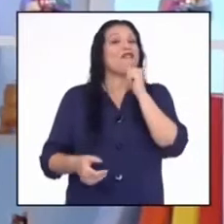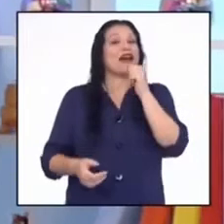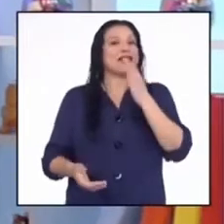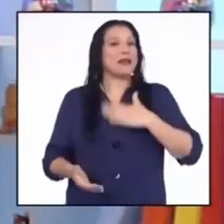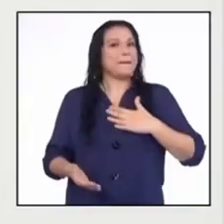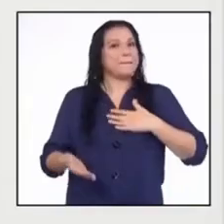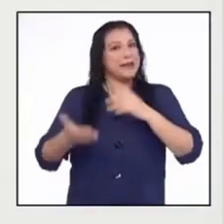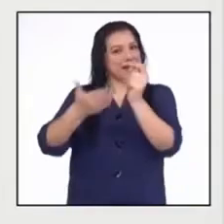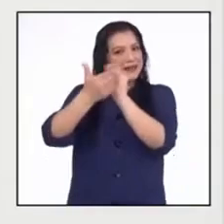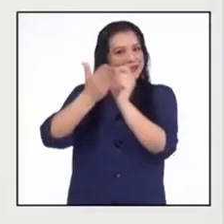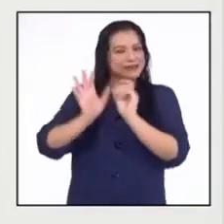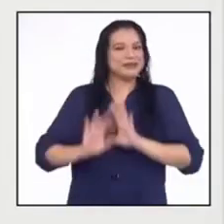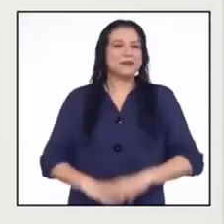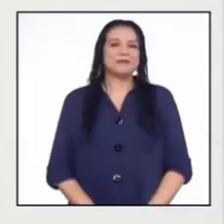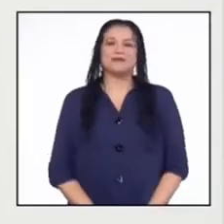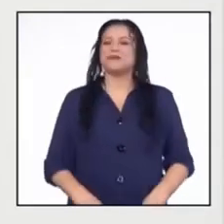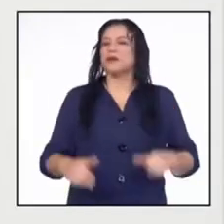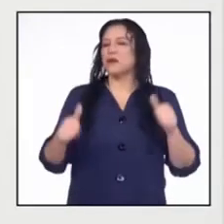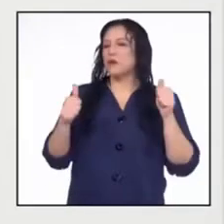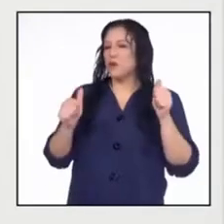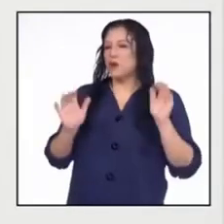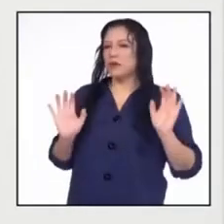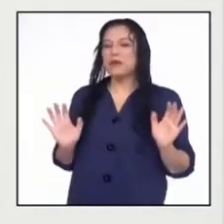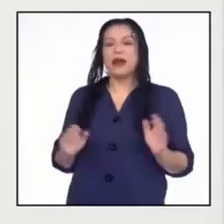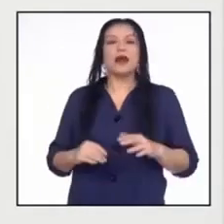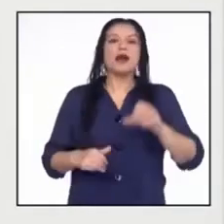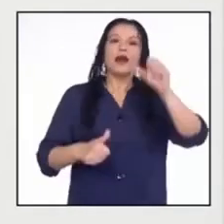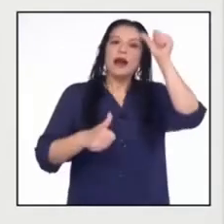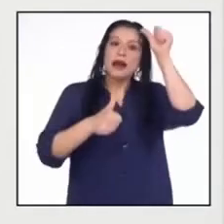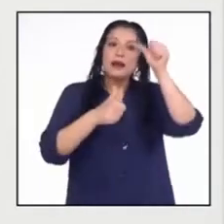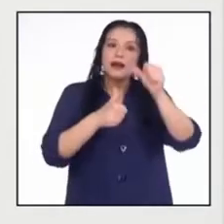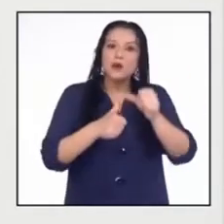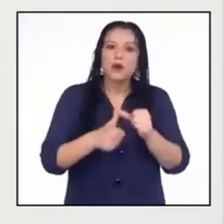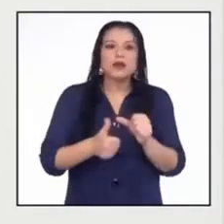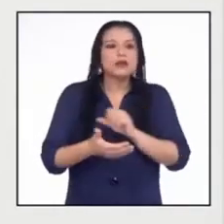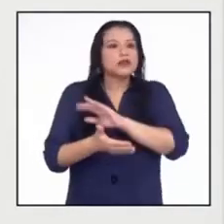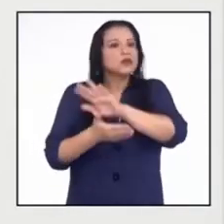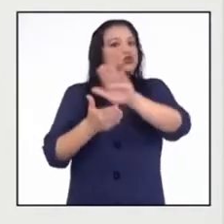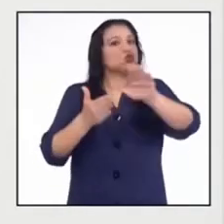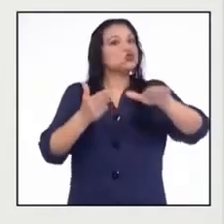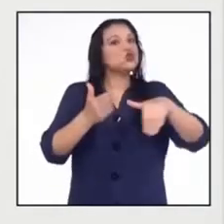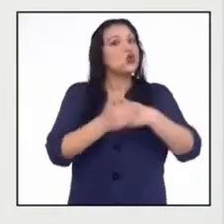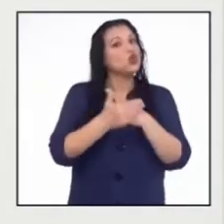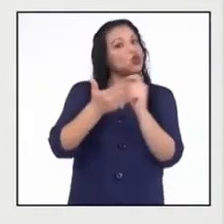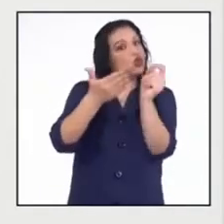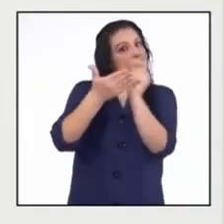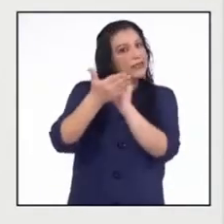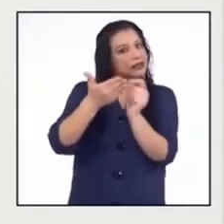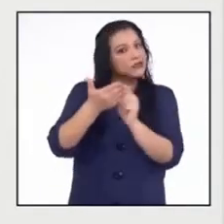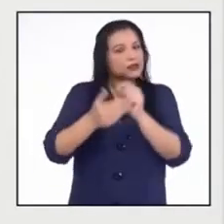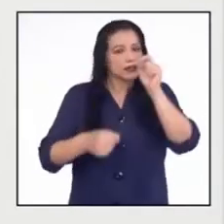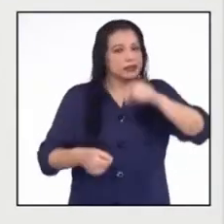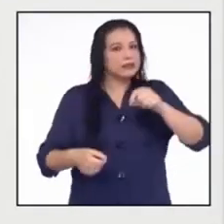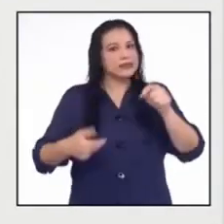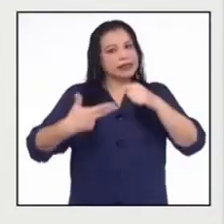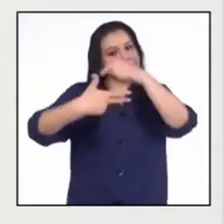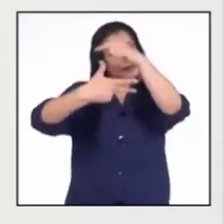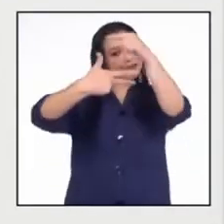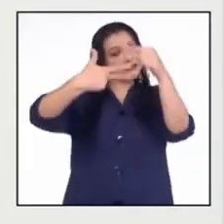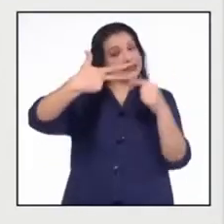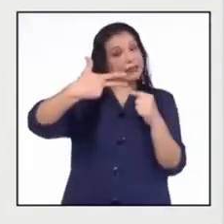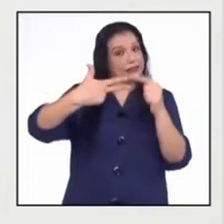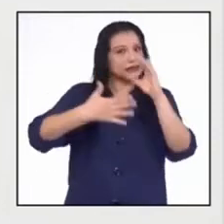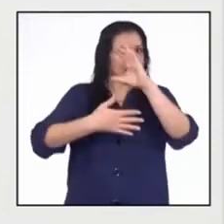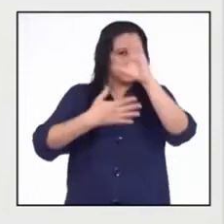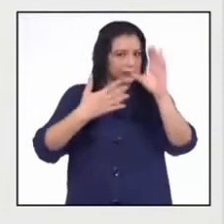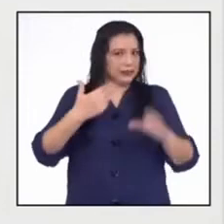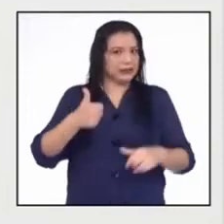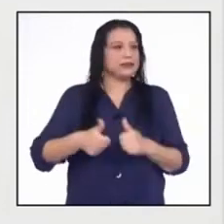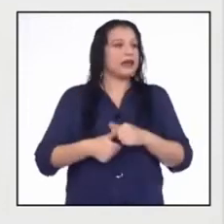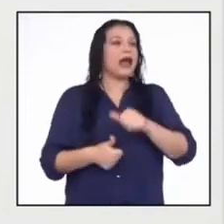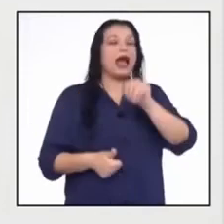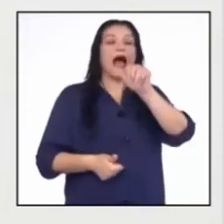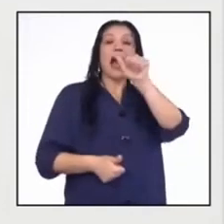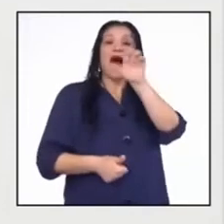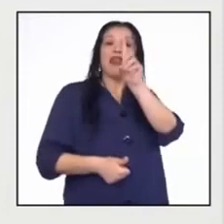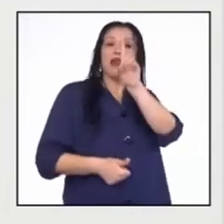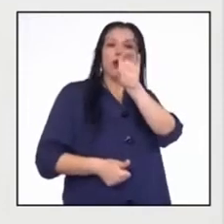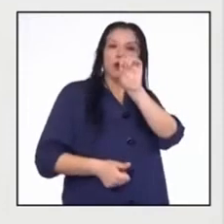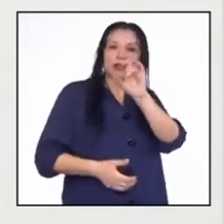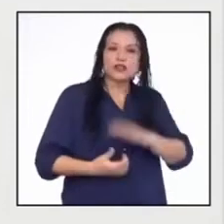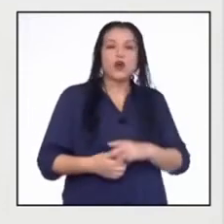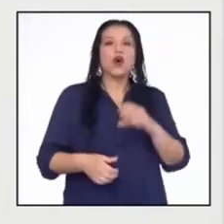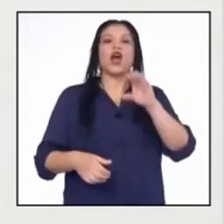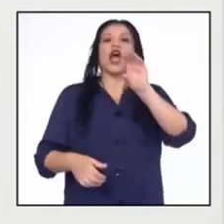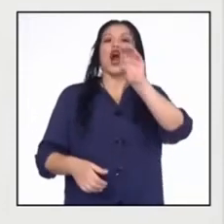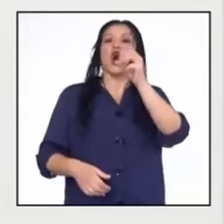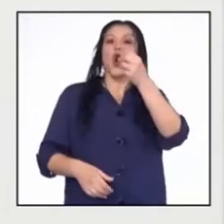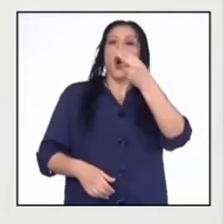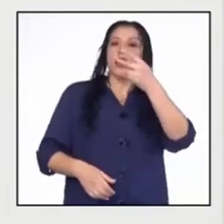texto. Muy bien, recuerden que todo texto debe tener estas 3 propiedades: adecuación,